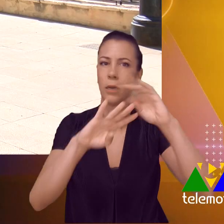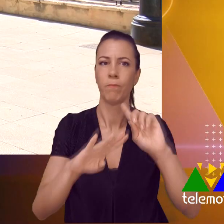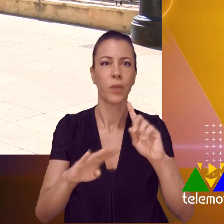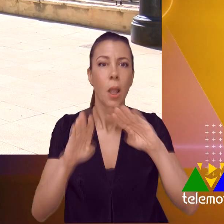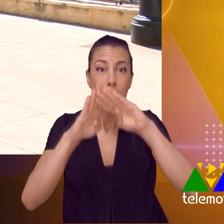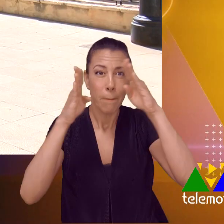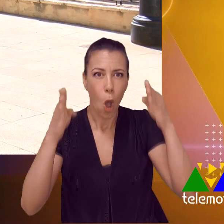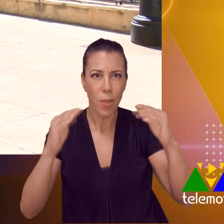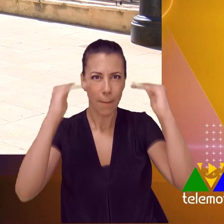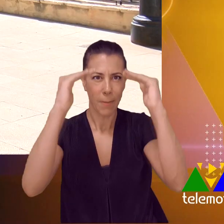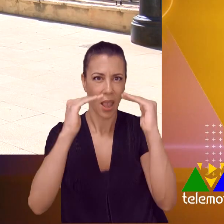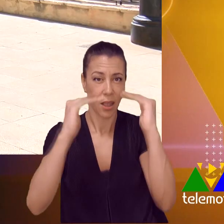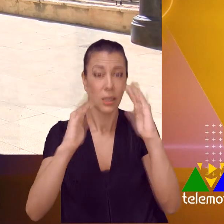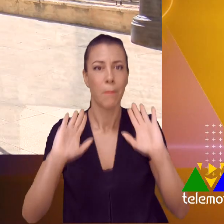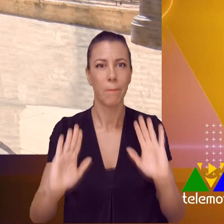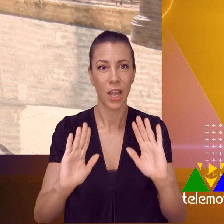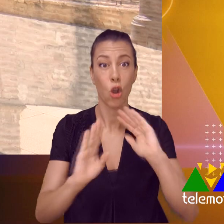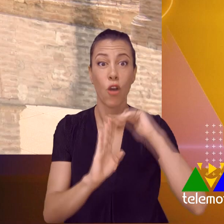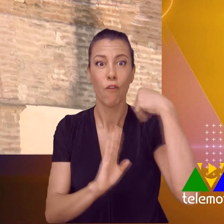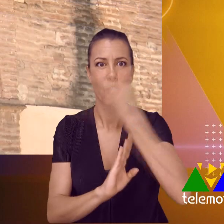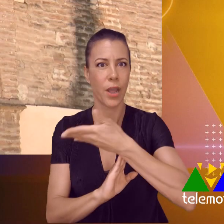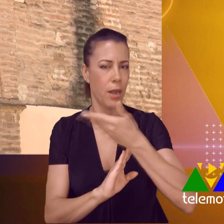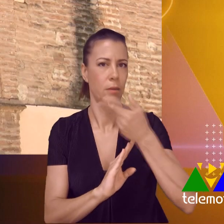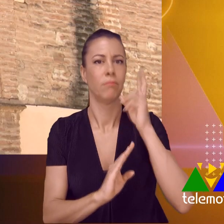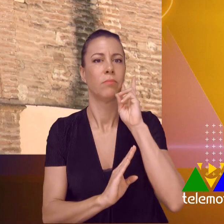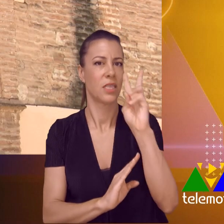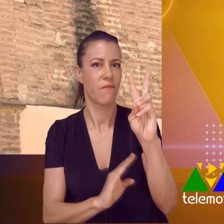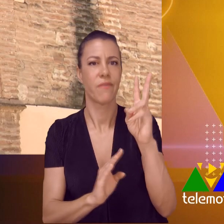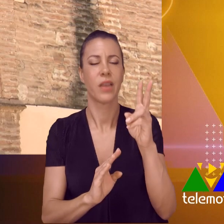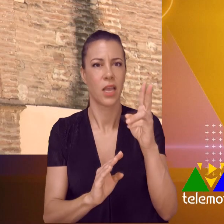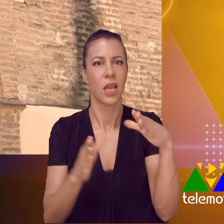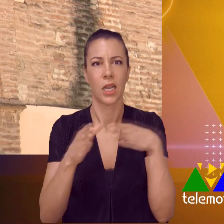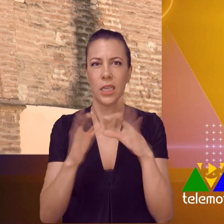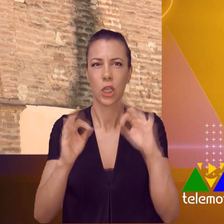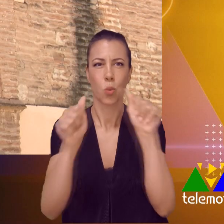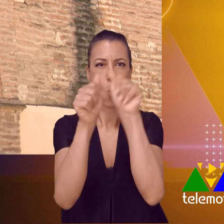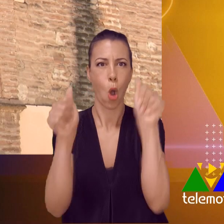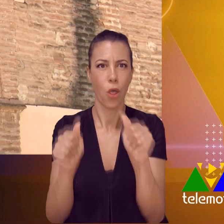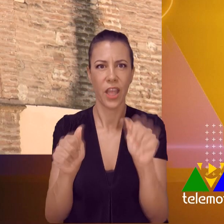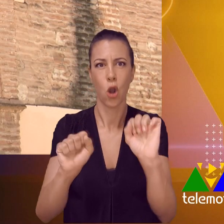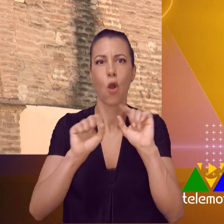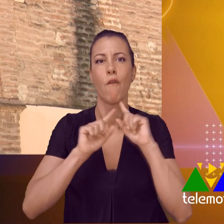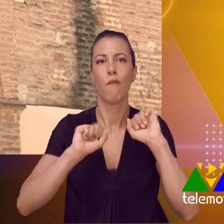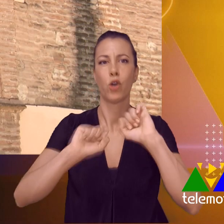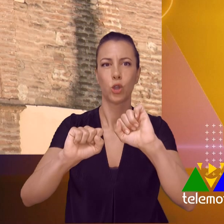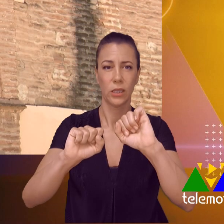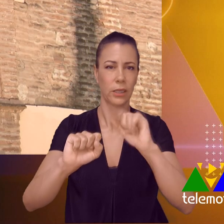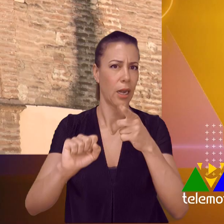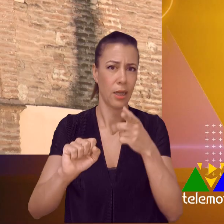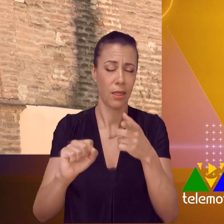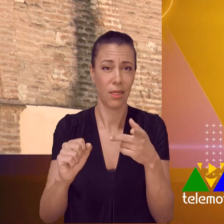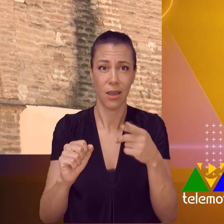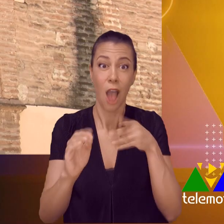bóvedas vaídas, pero exteriormente se ve claramente como la iglesia sigue siendo un modelo de iglesia fortaleza, a pesar de que